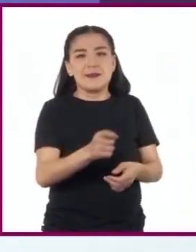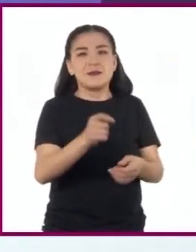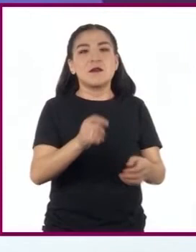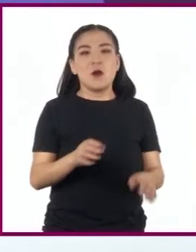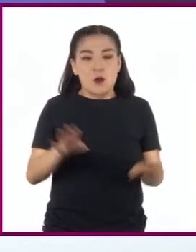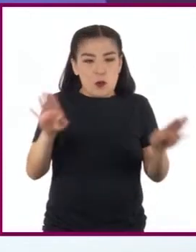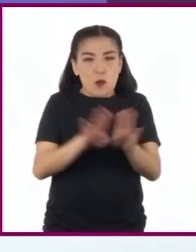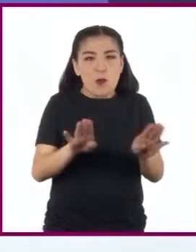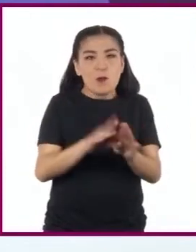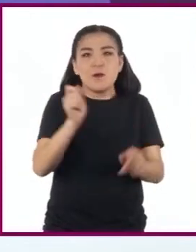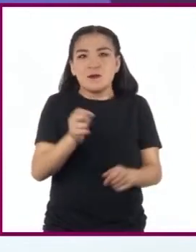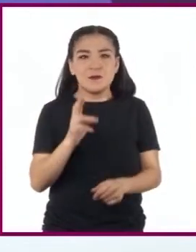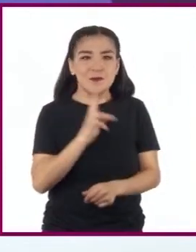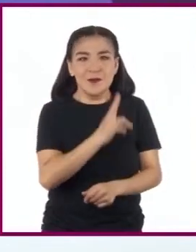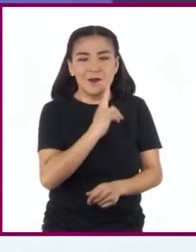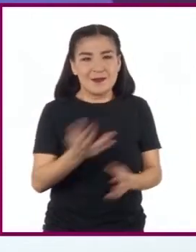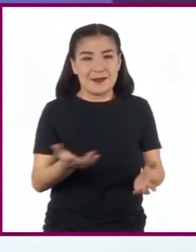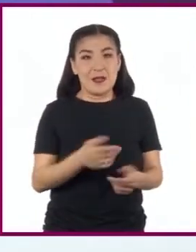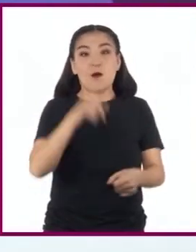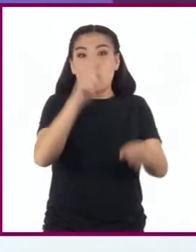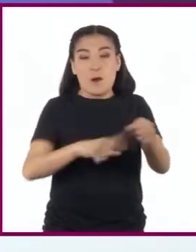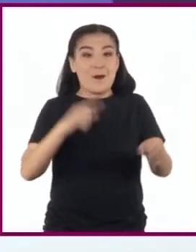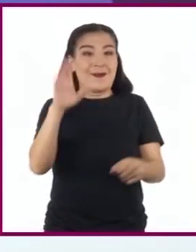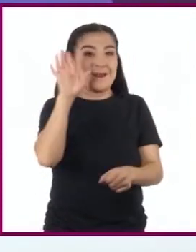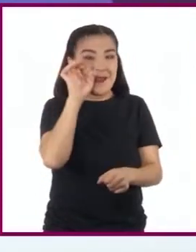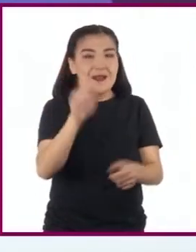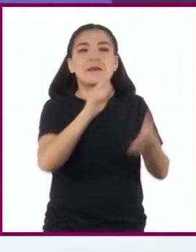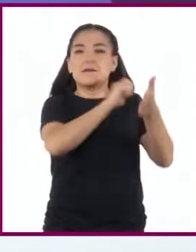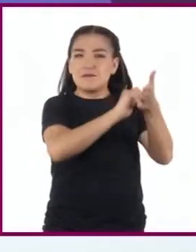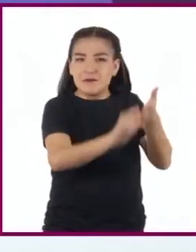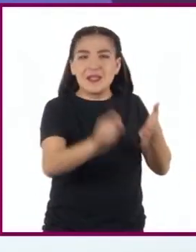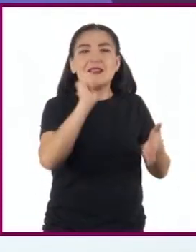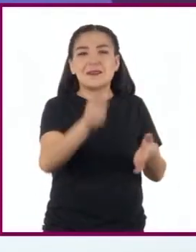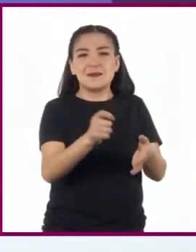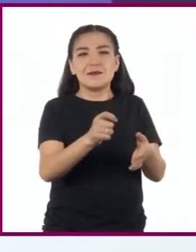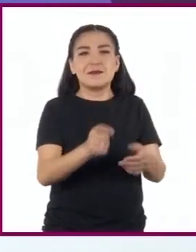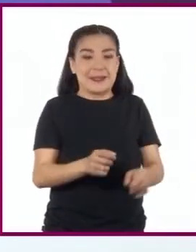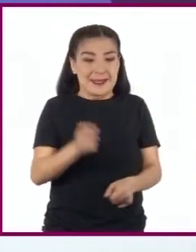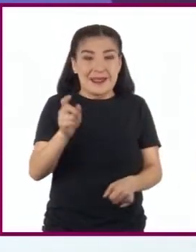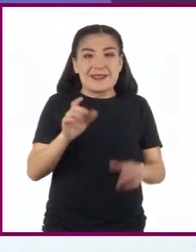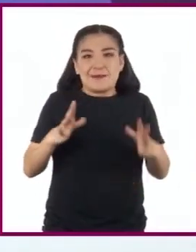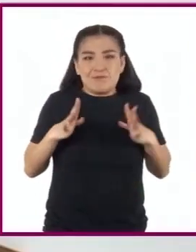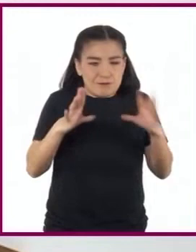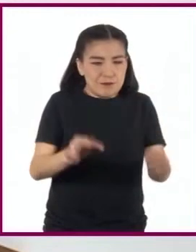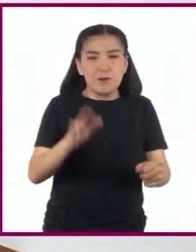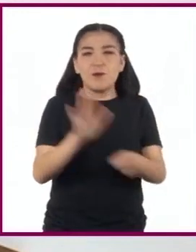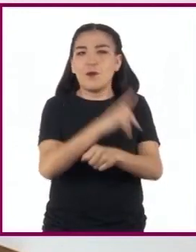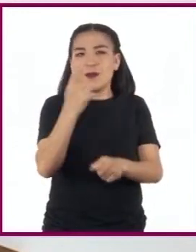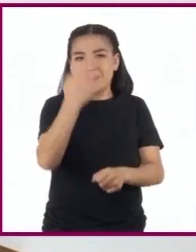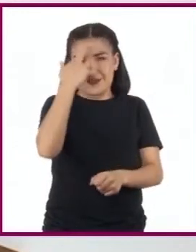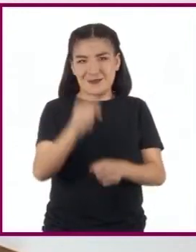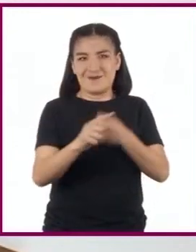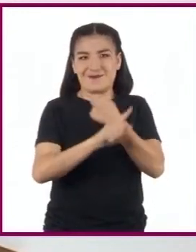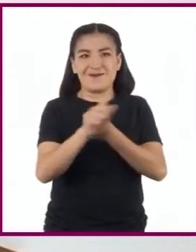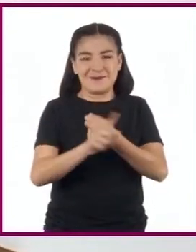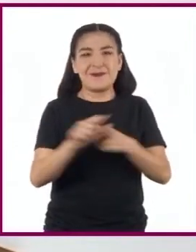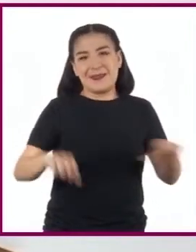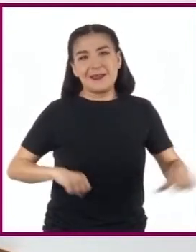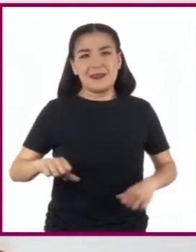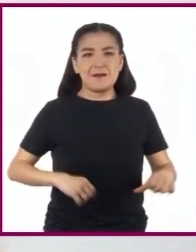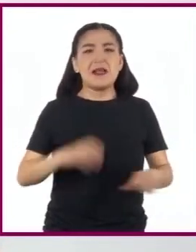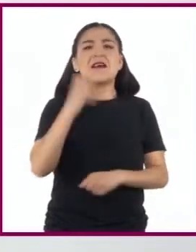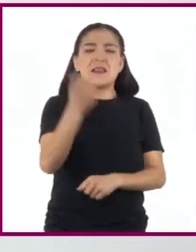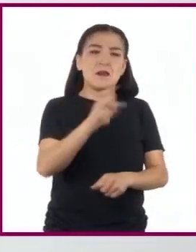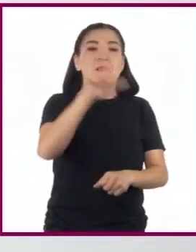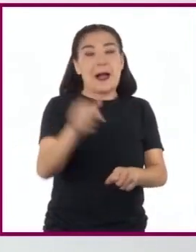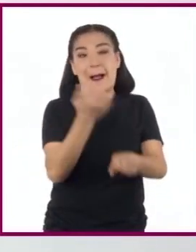la noticia. Con naranja, la causa que originó el acontecimiento. Y con amarillo, la